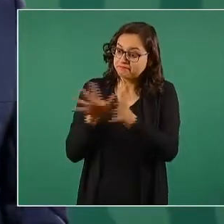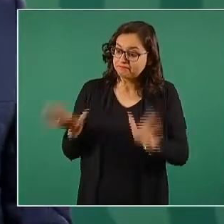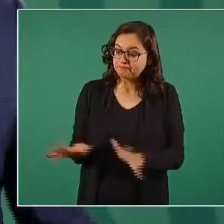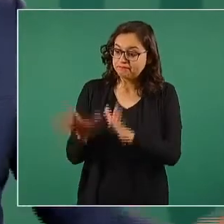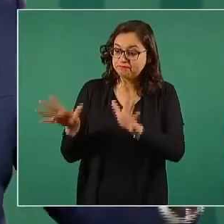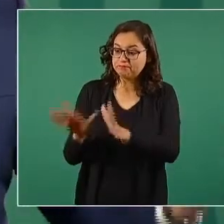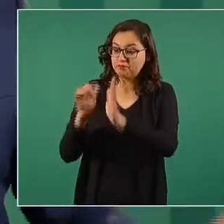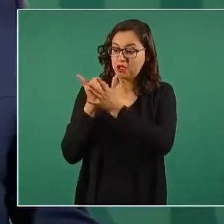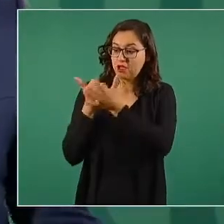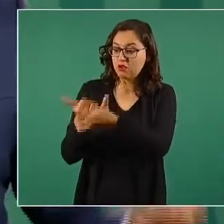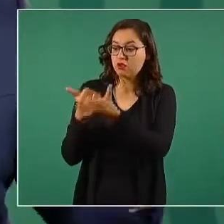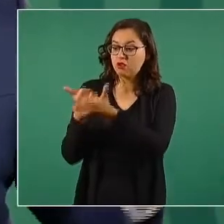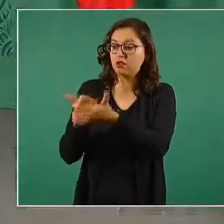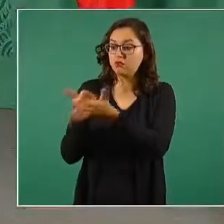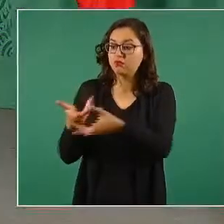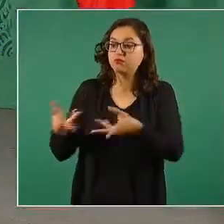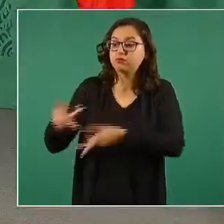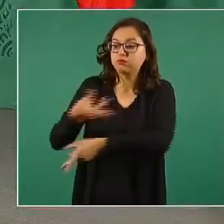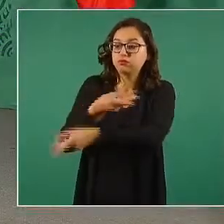para